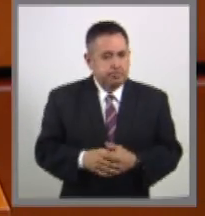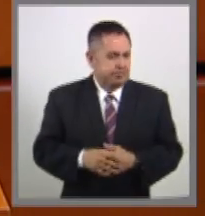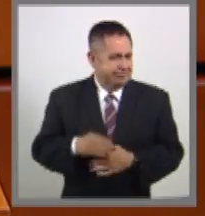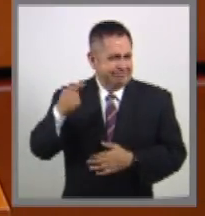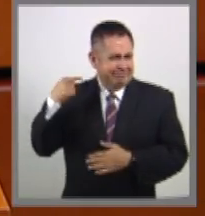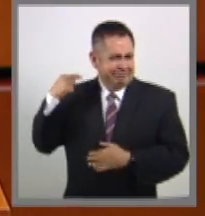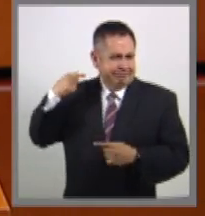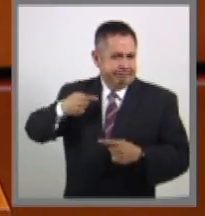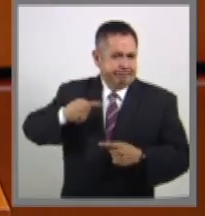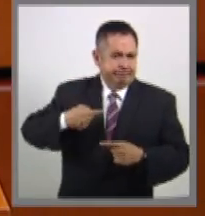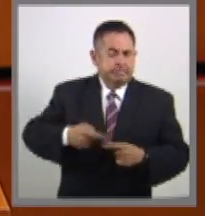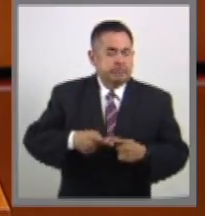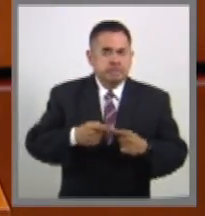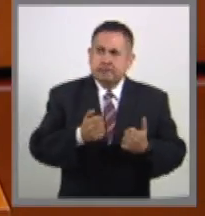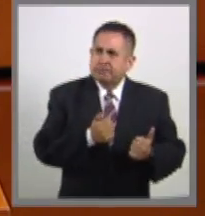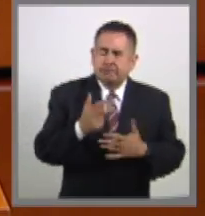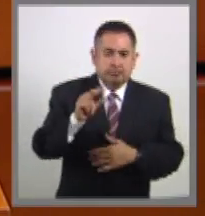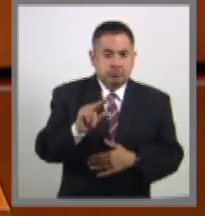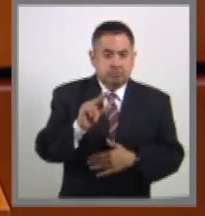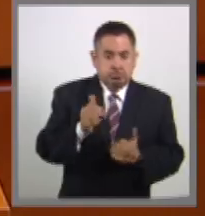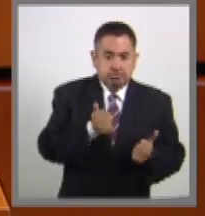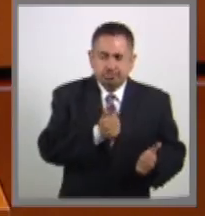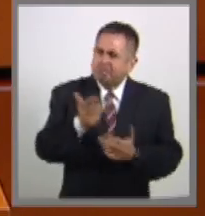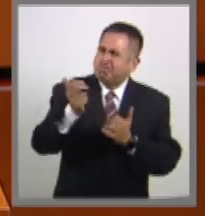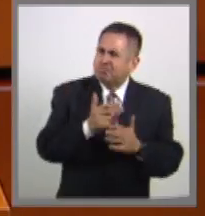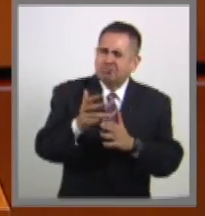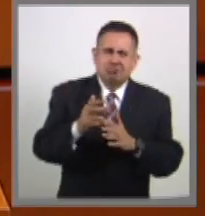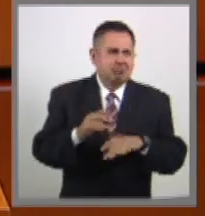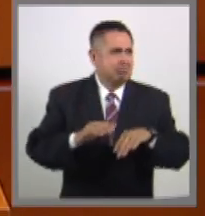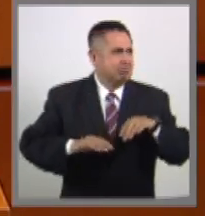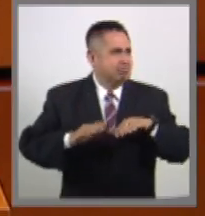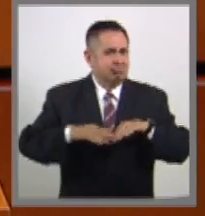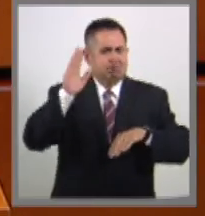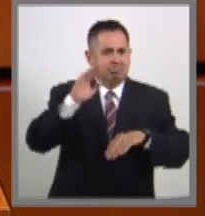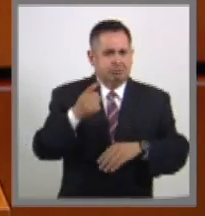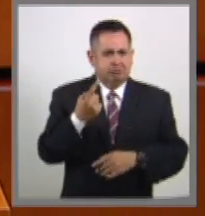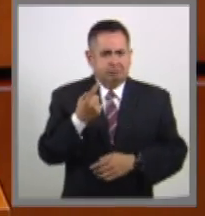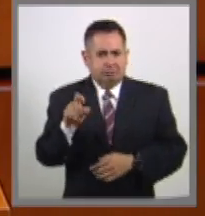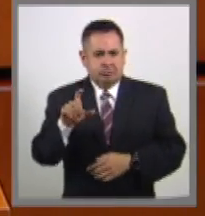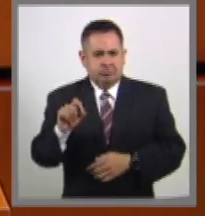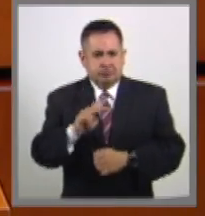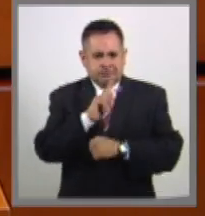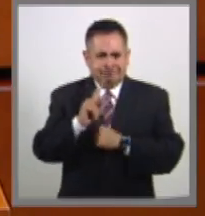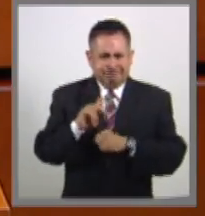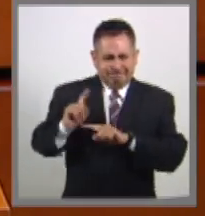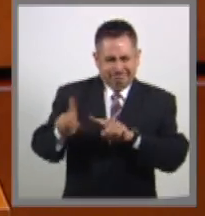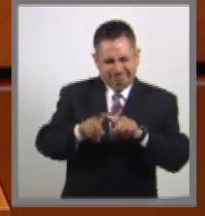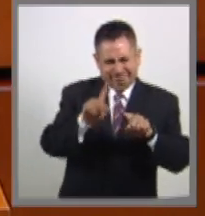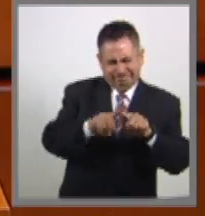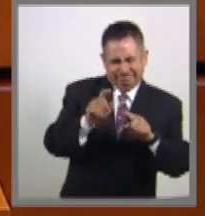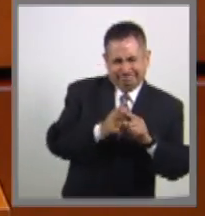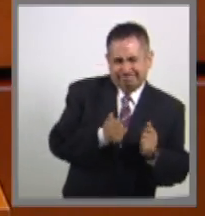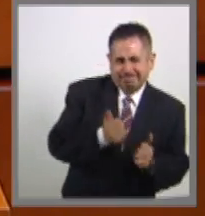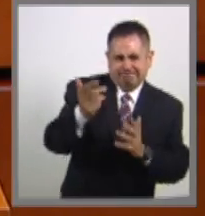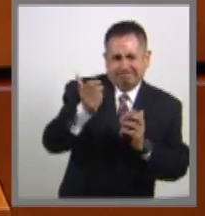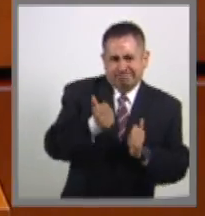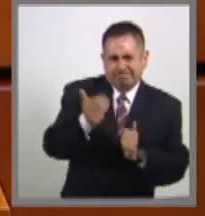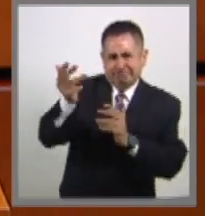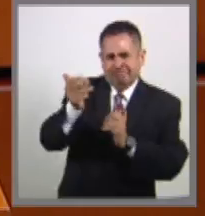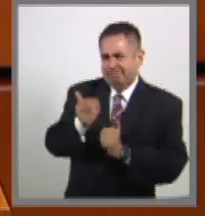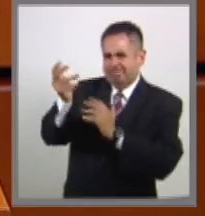años las exportaciones se amplían a más de 120 países en el mundo teniendo un